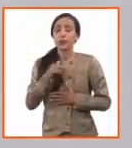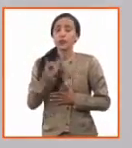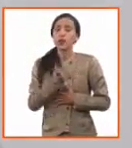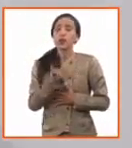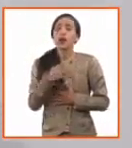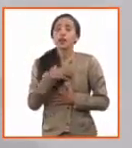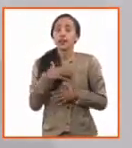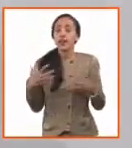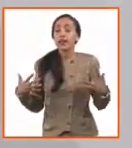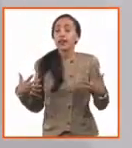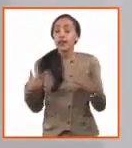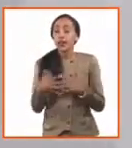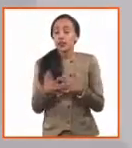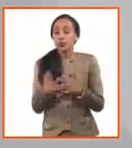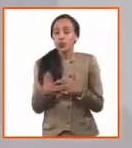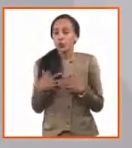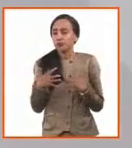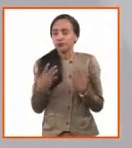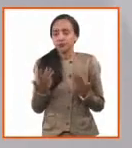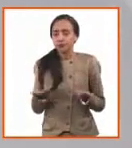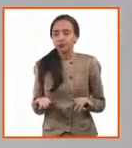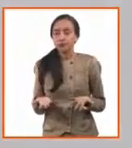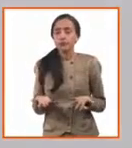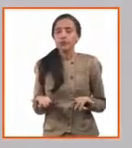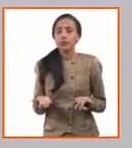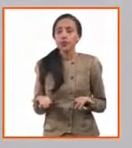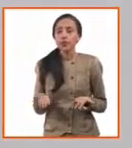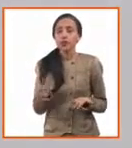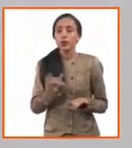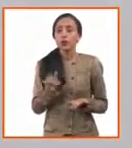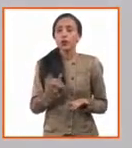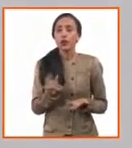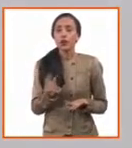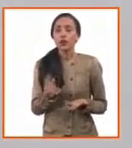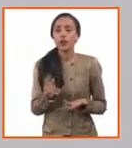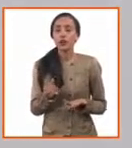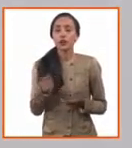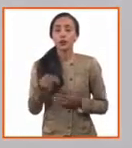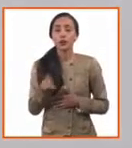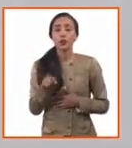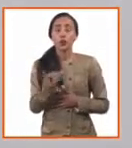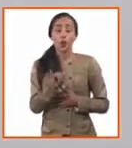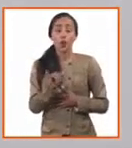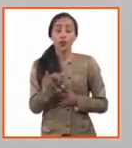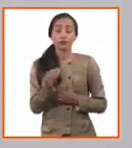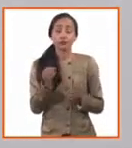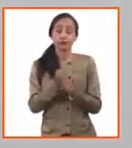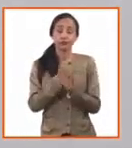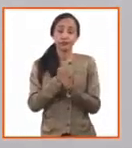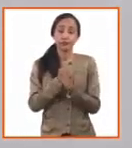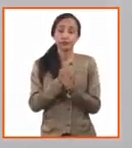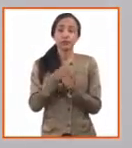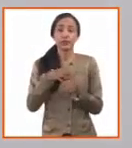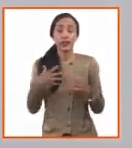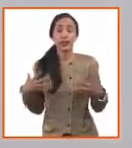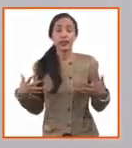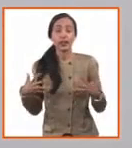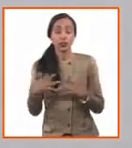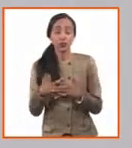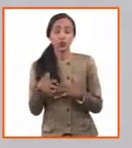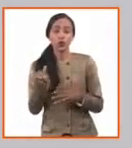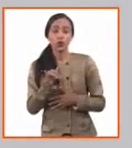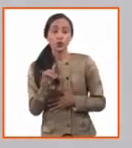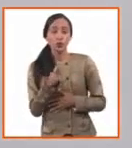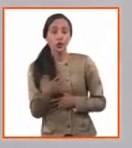tiene que ver por supuesto con una como con una acumulación acumular la tiene que ver con un acumulado desde su